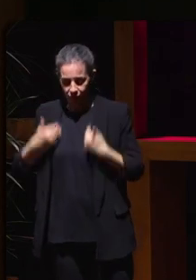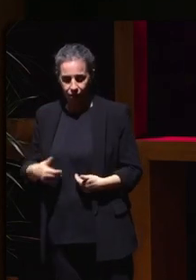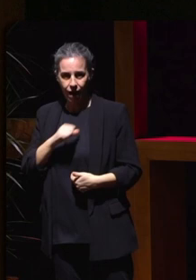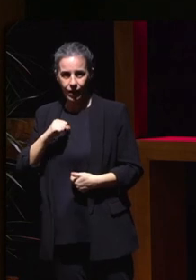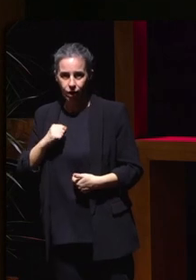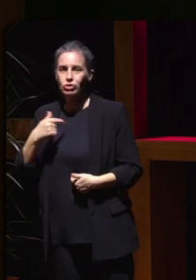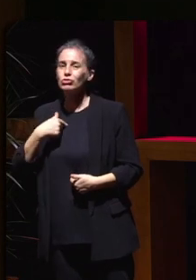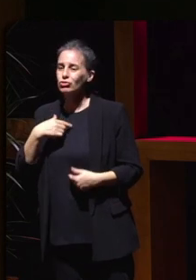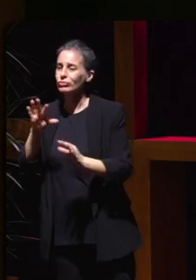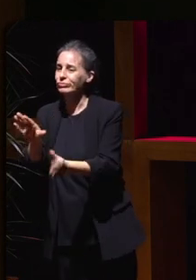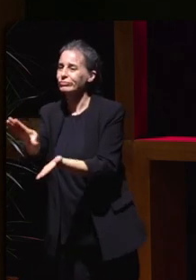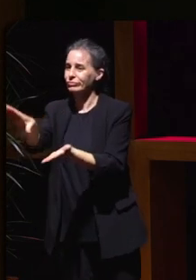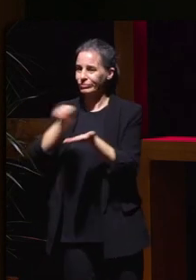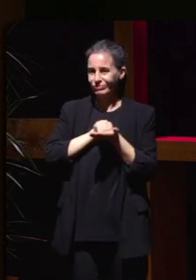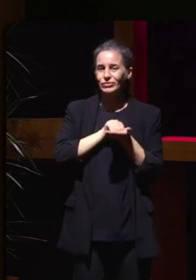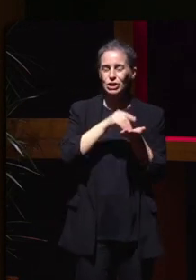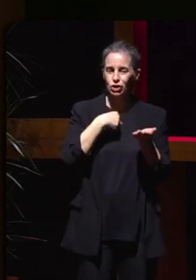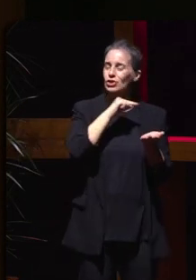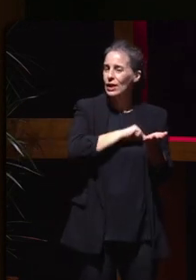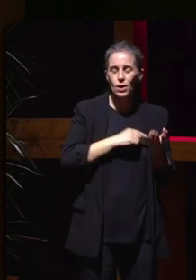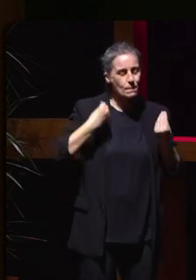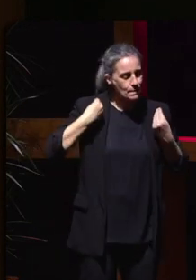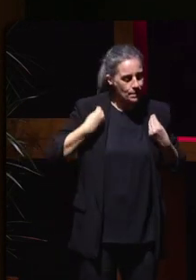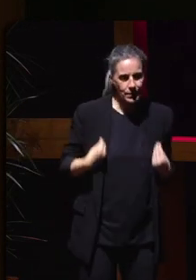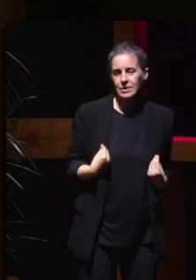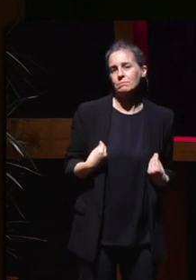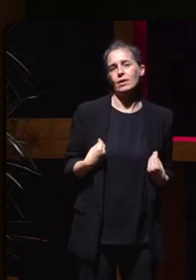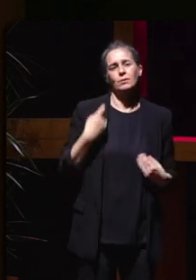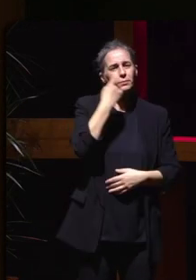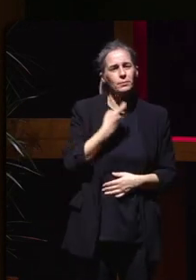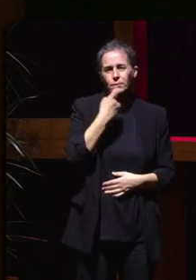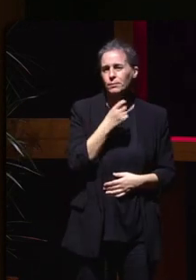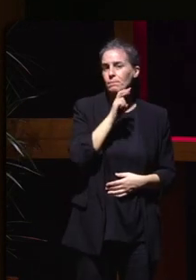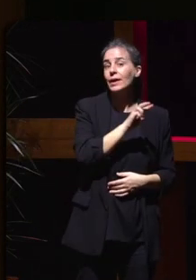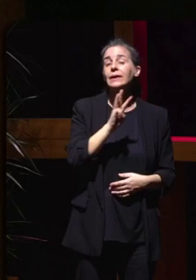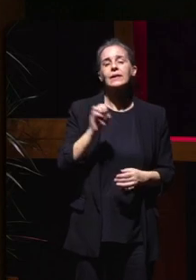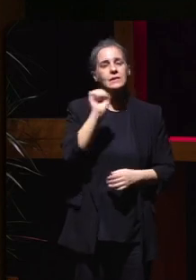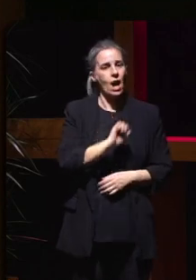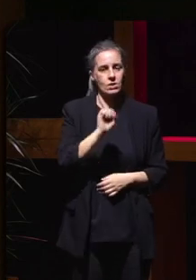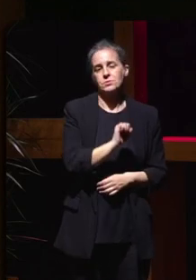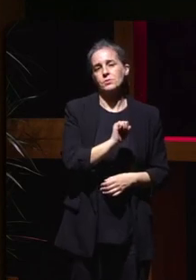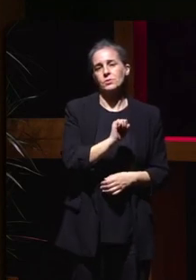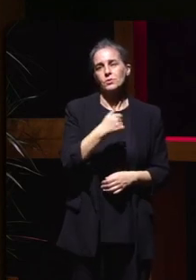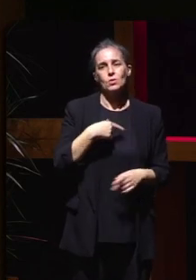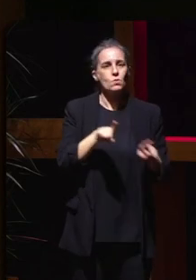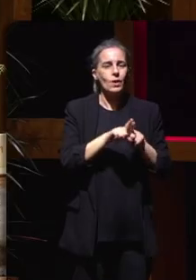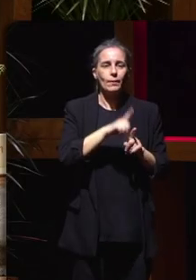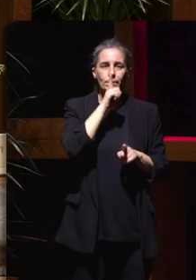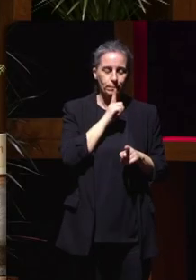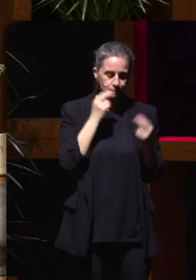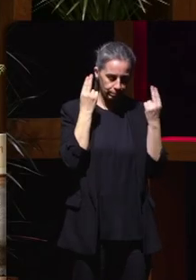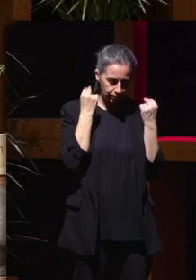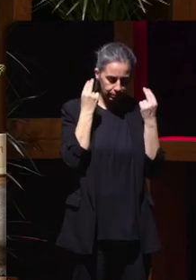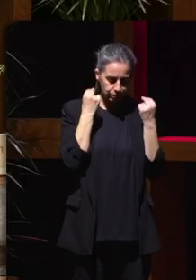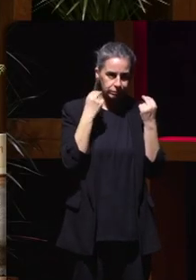tempo es 23 años no de keu caley demasiado tiempo de que fun a novata de que fue pues eso